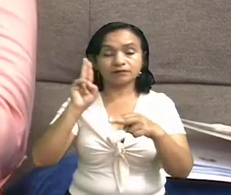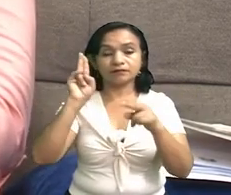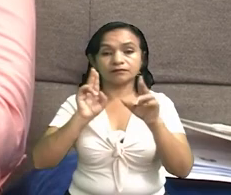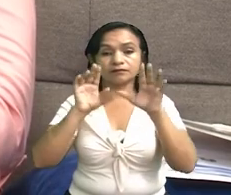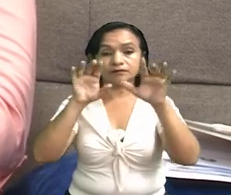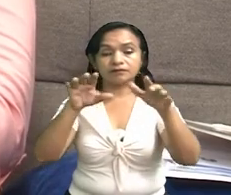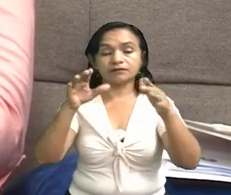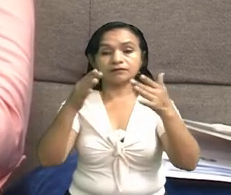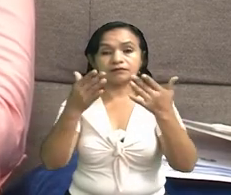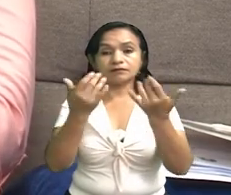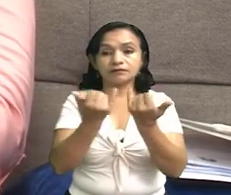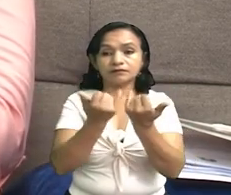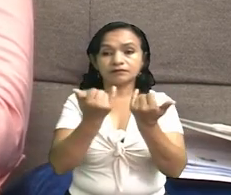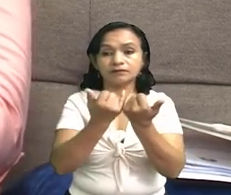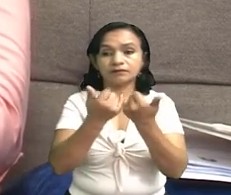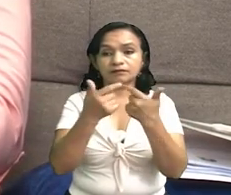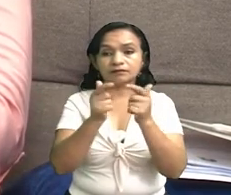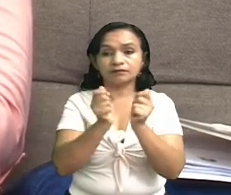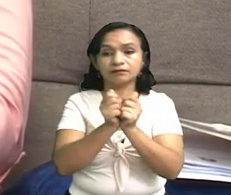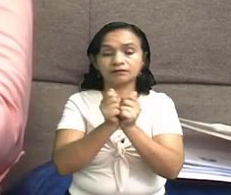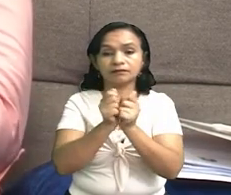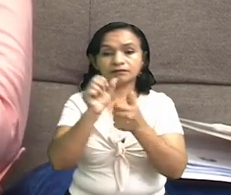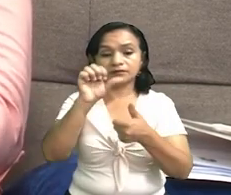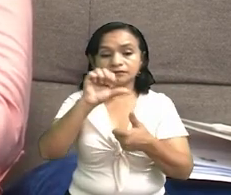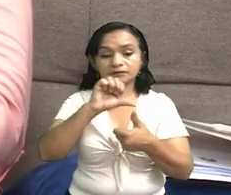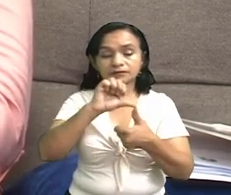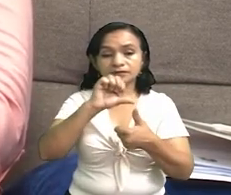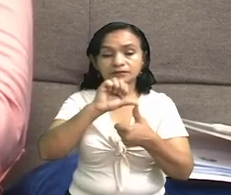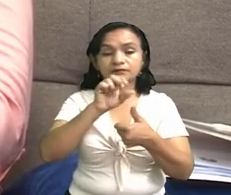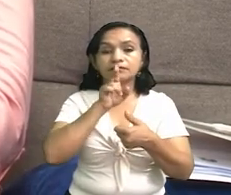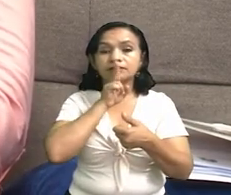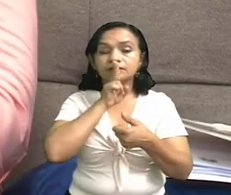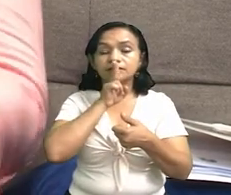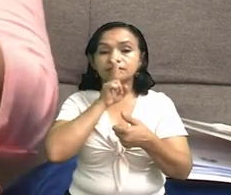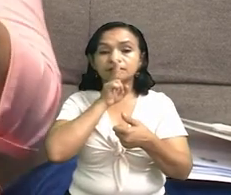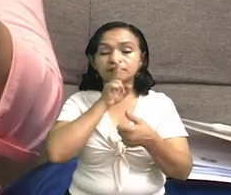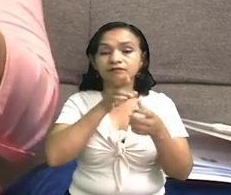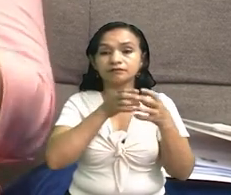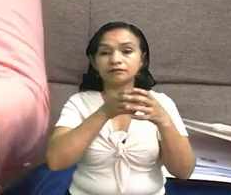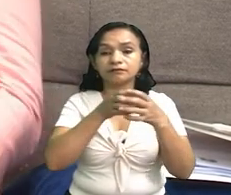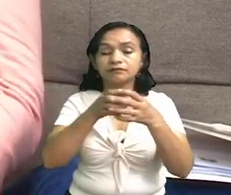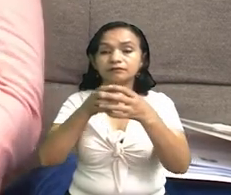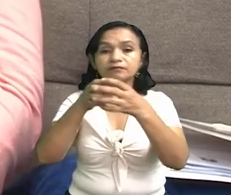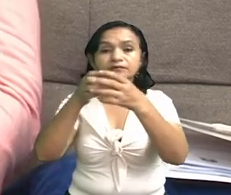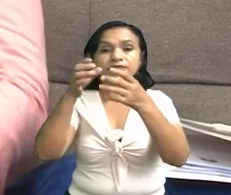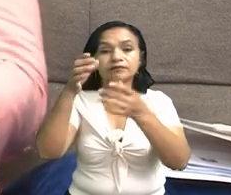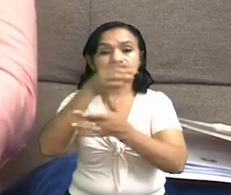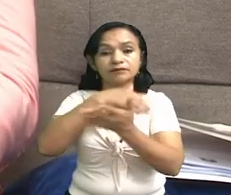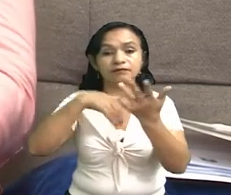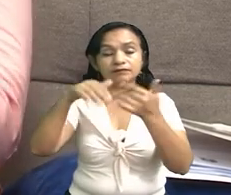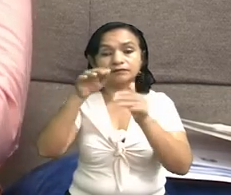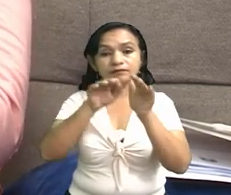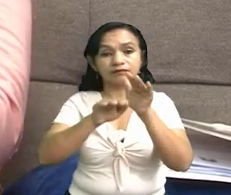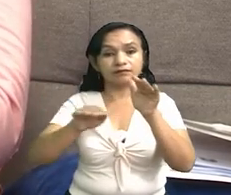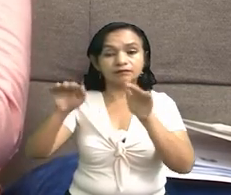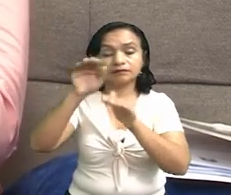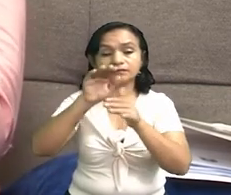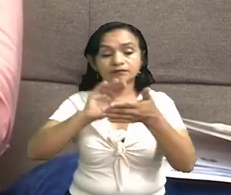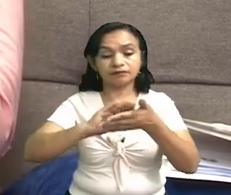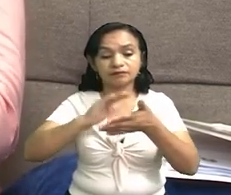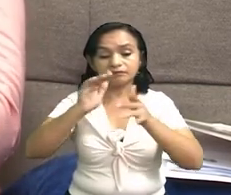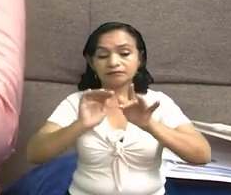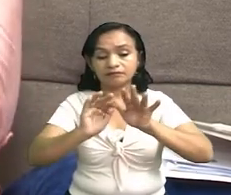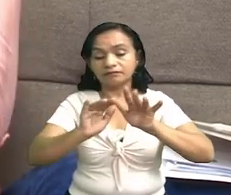y un equipo también de a nivel de Centroamérica, de la Autónoma de Honduras. Ellos ya van en una relación mucho más técnica.